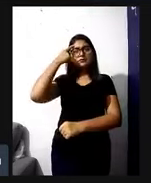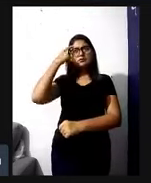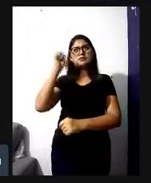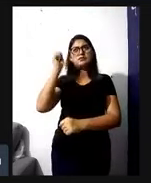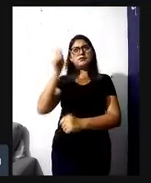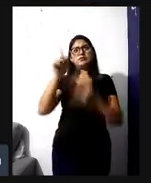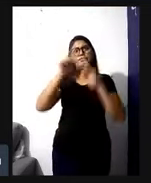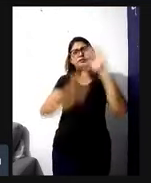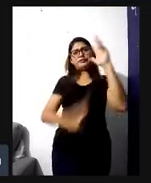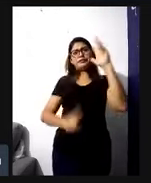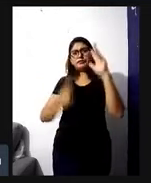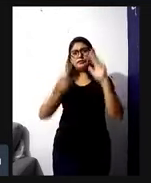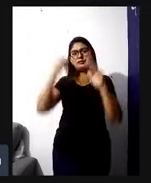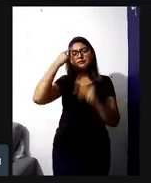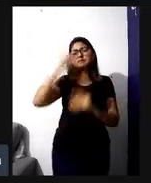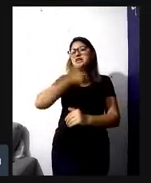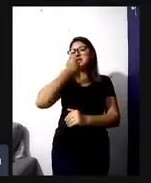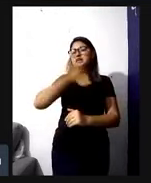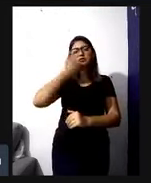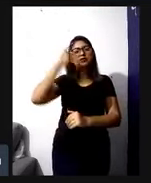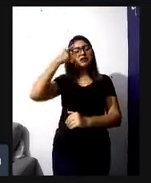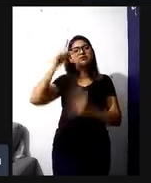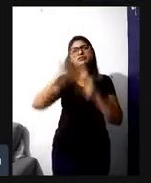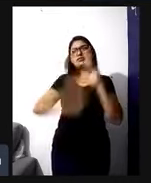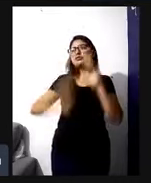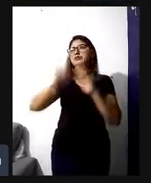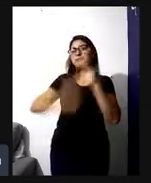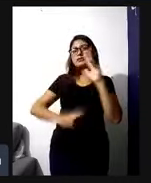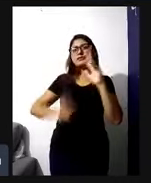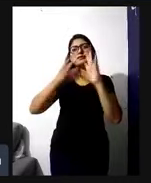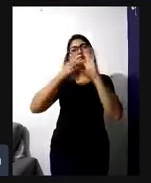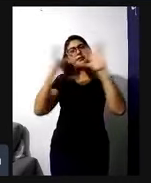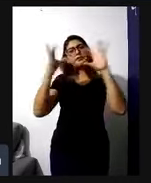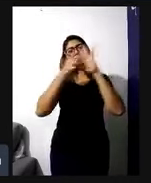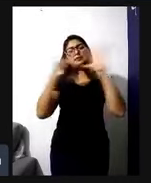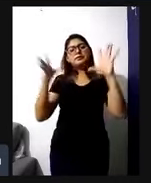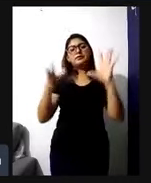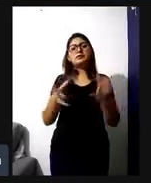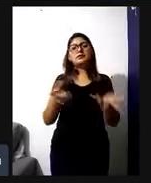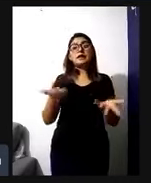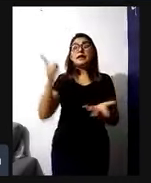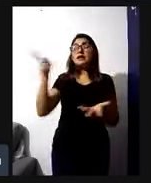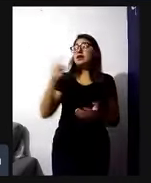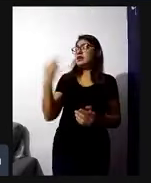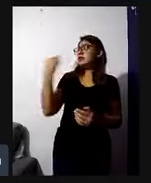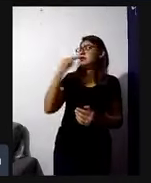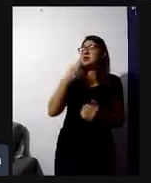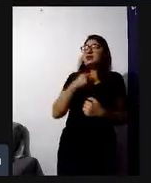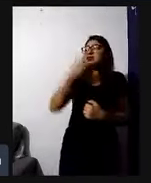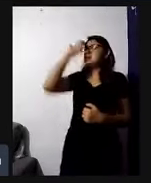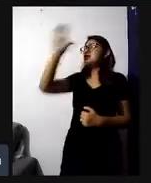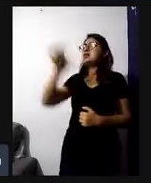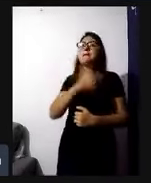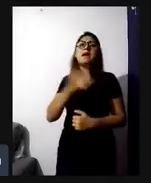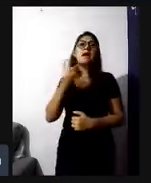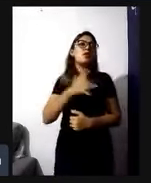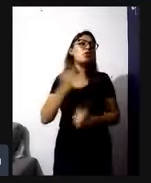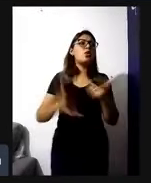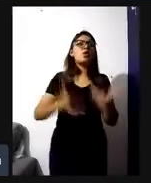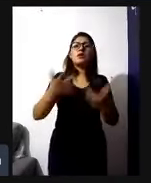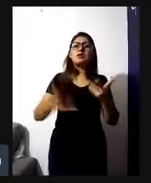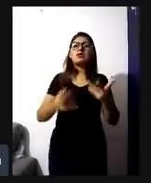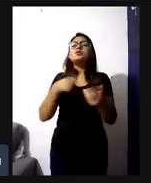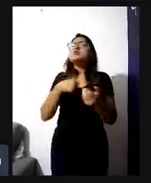No reconoce a la familia, tiene miedo de nosotras. ¿Qué puedo hacer? Tratarla con mucho amor, primero que